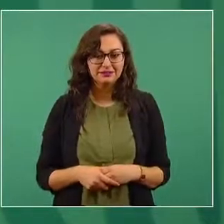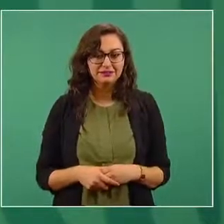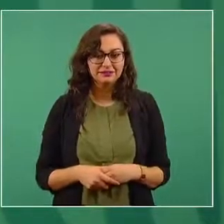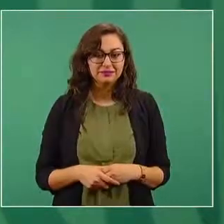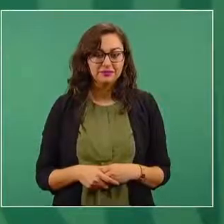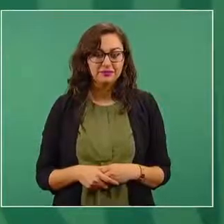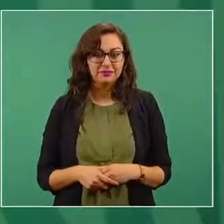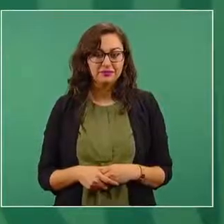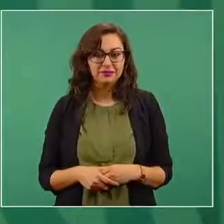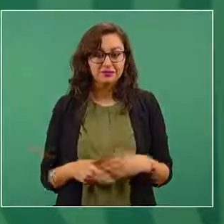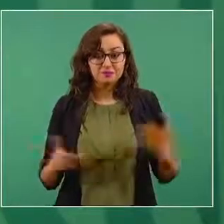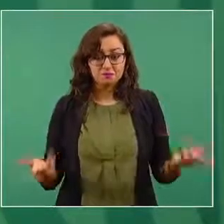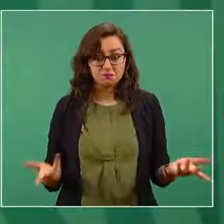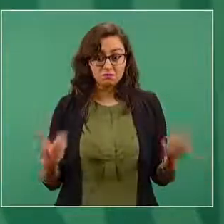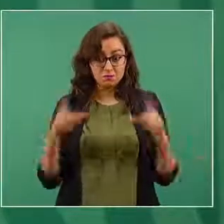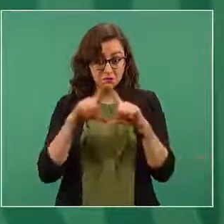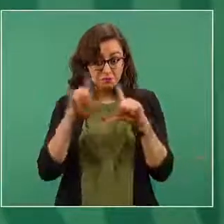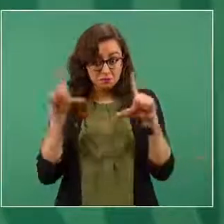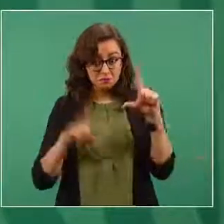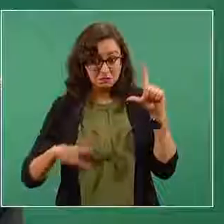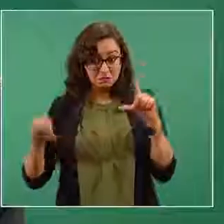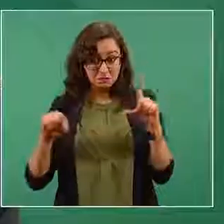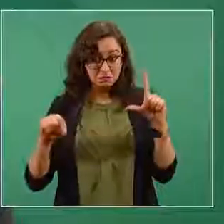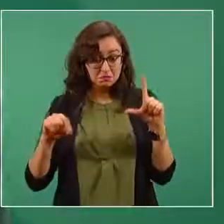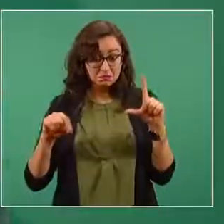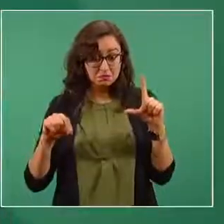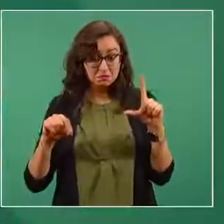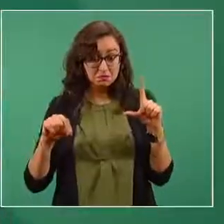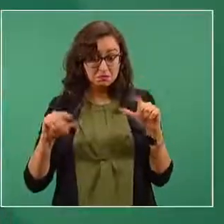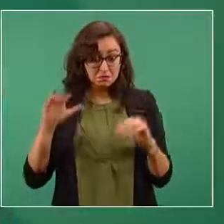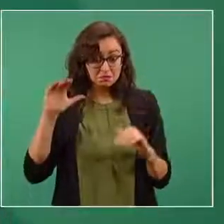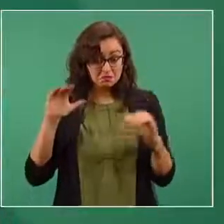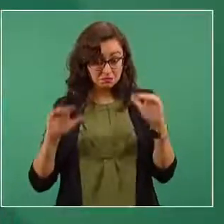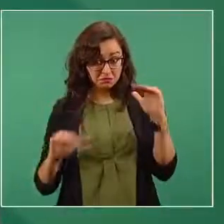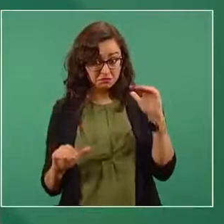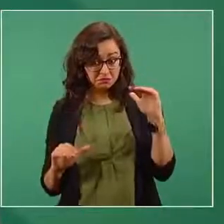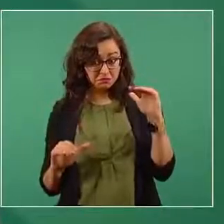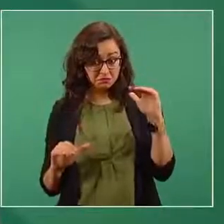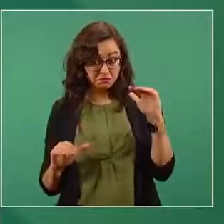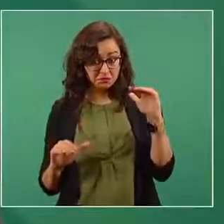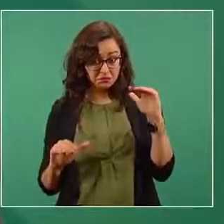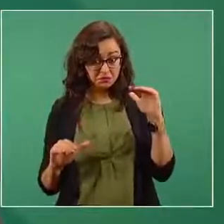no somos nosotros ni ellos